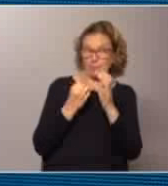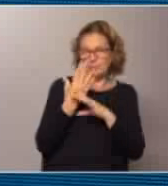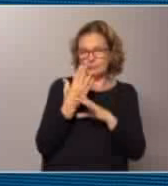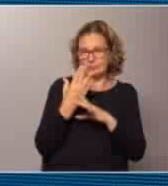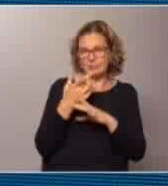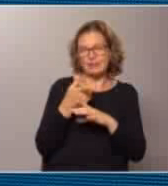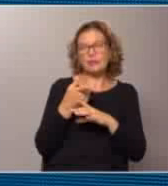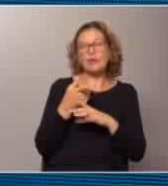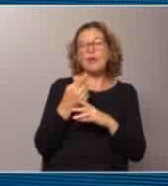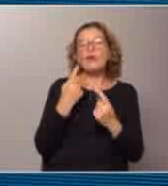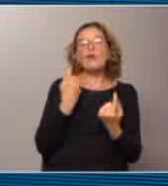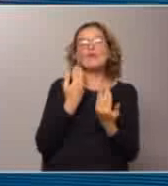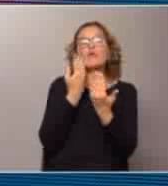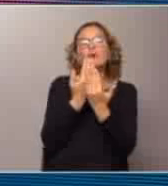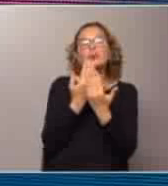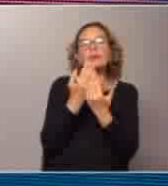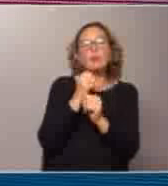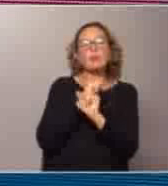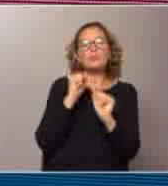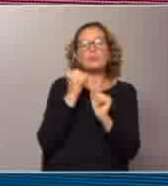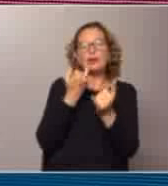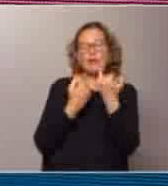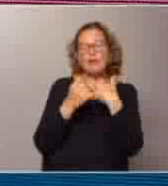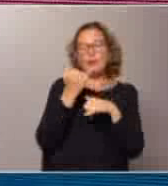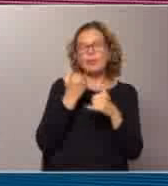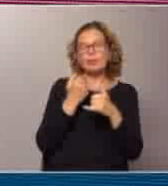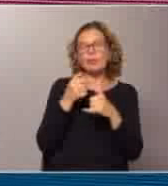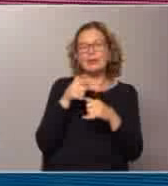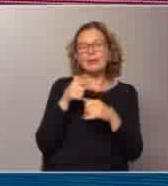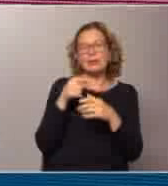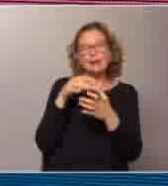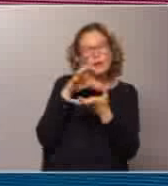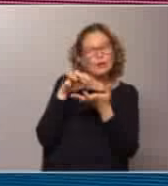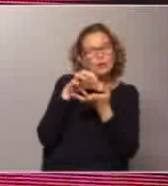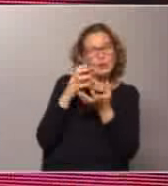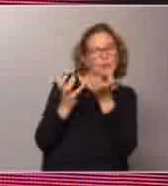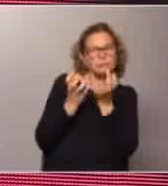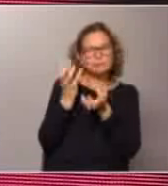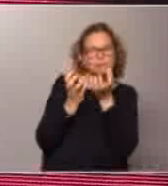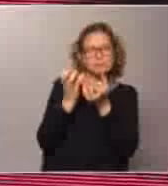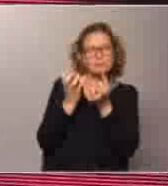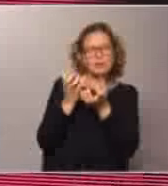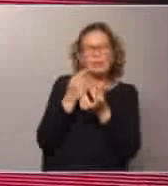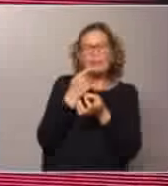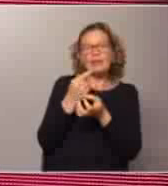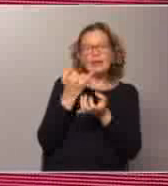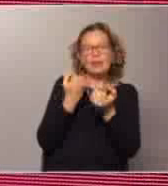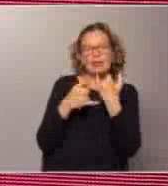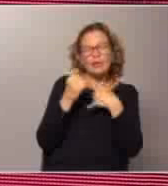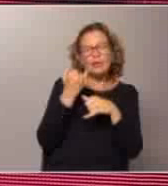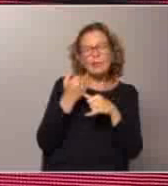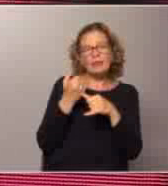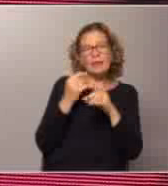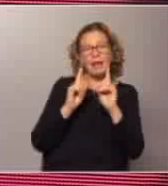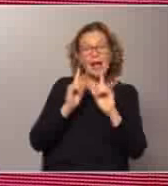bueno frente a la posibilidad de obtener información esa región está muy activa cuando se predice que esa información va a ser